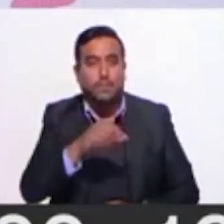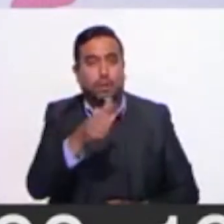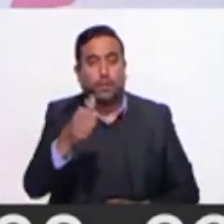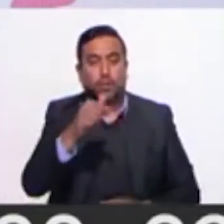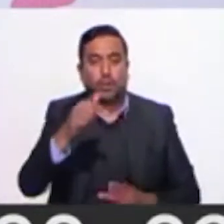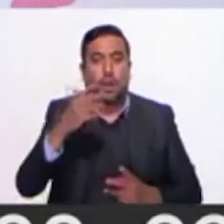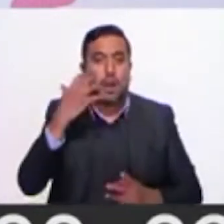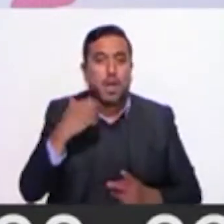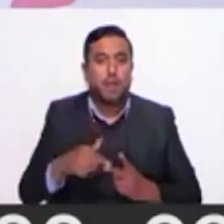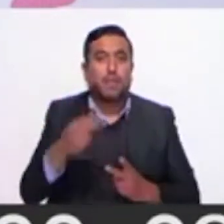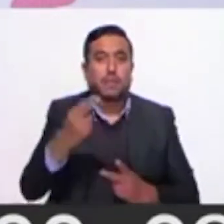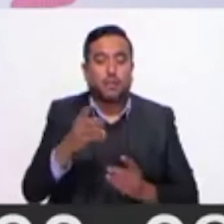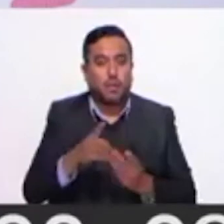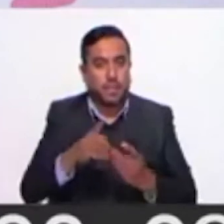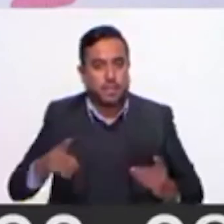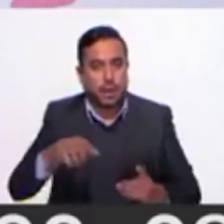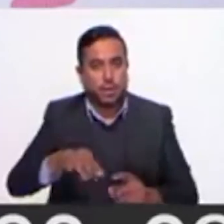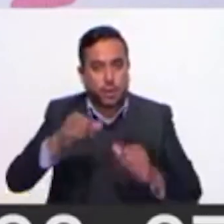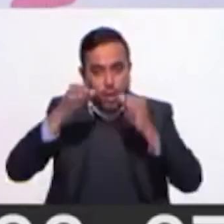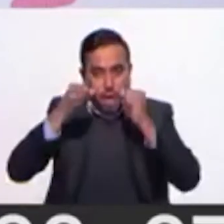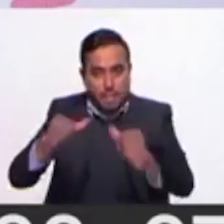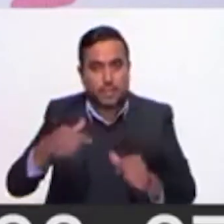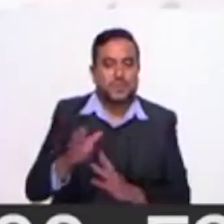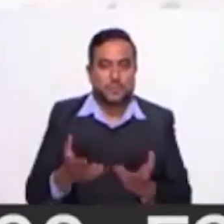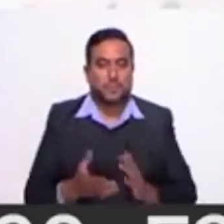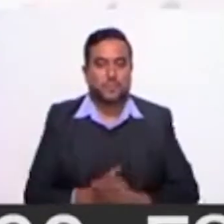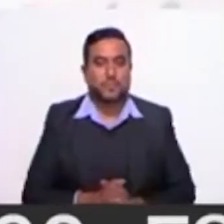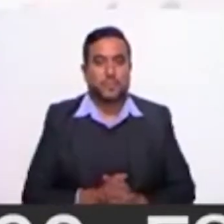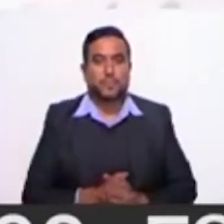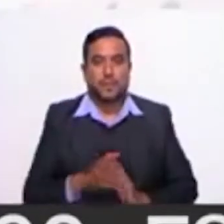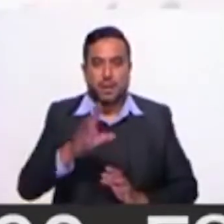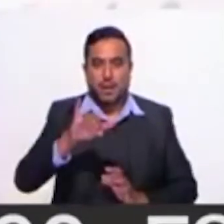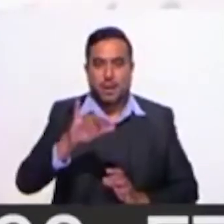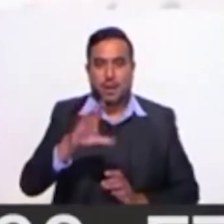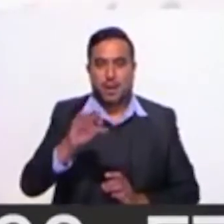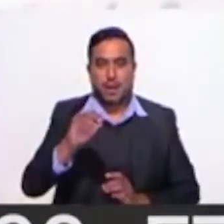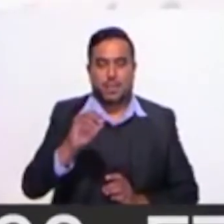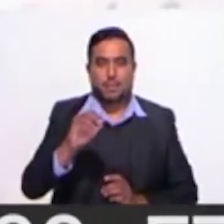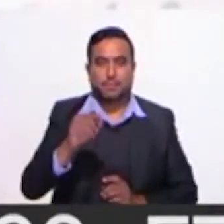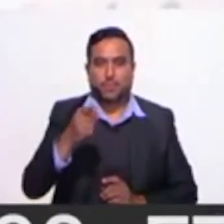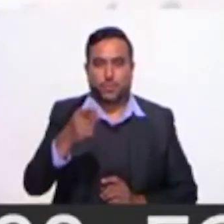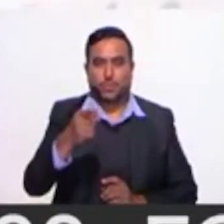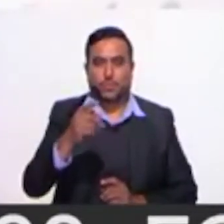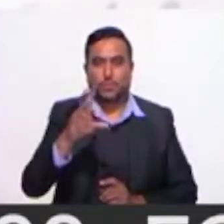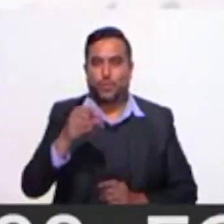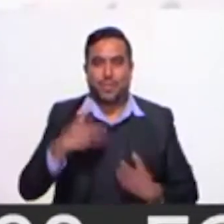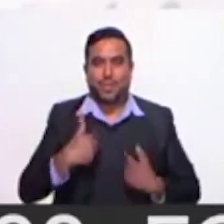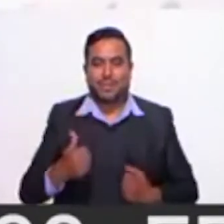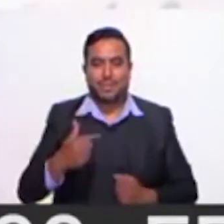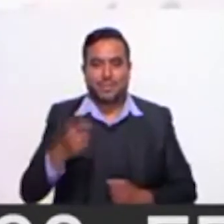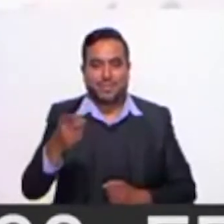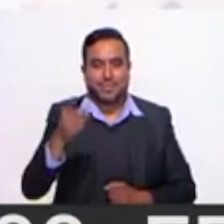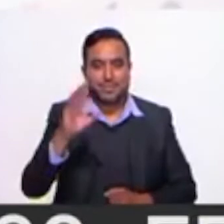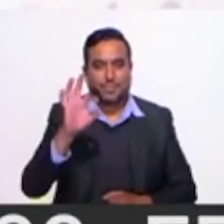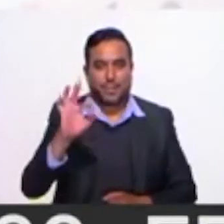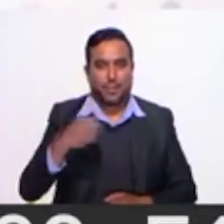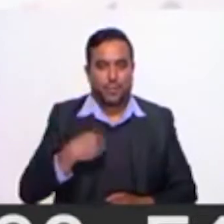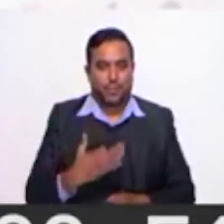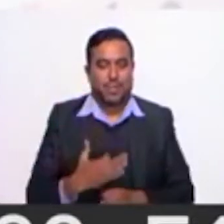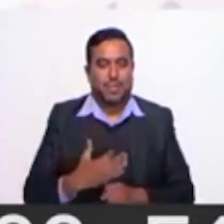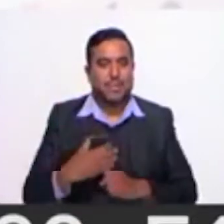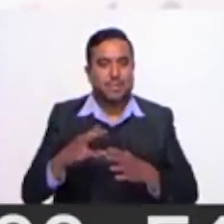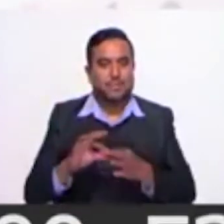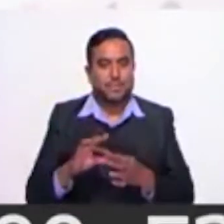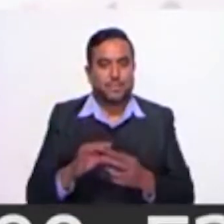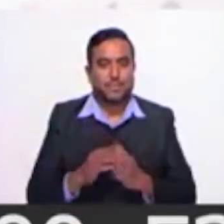donde el desarrollo social se atienda, y así va a ser mi gobierno. También Ricardo Sheffield Padilla, candidato de Morena, arrancó en su